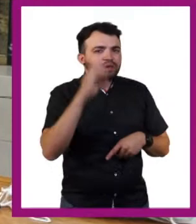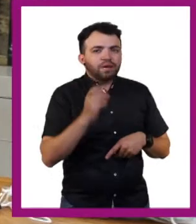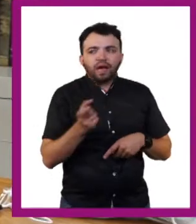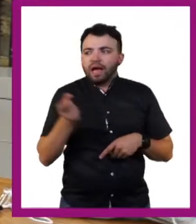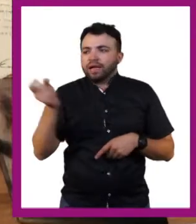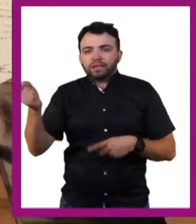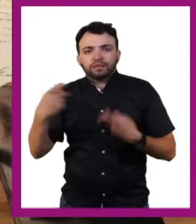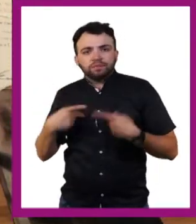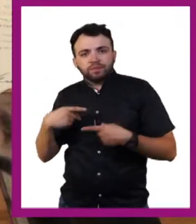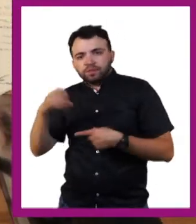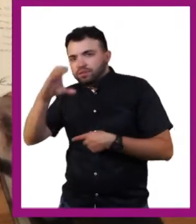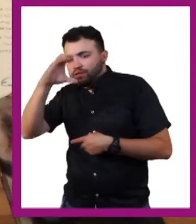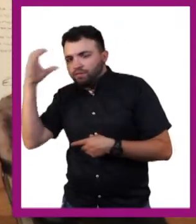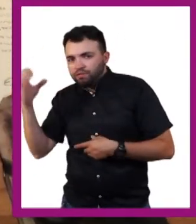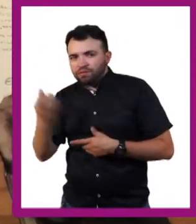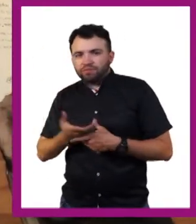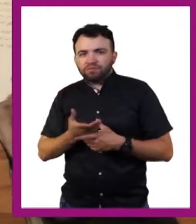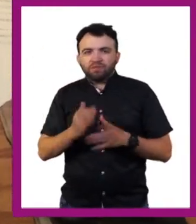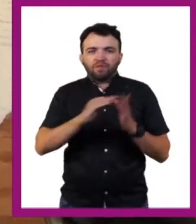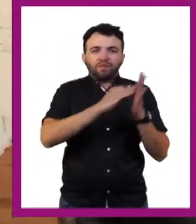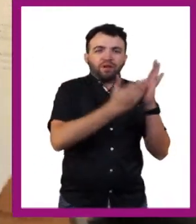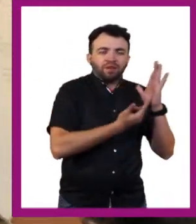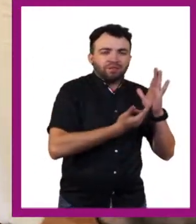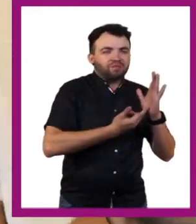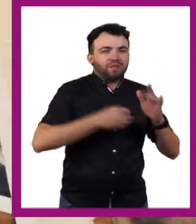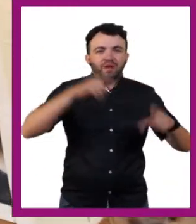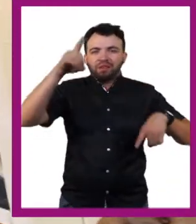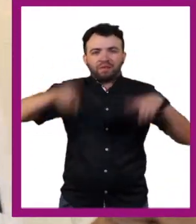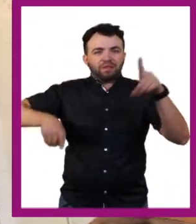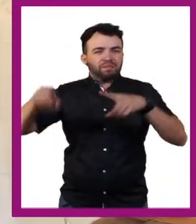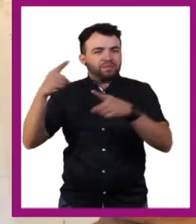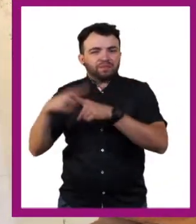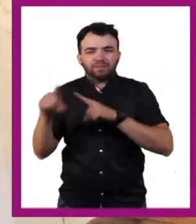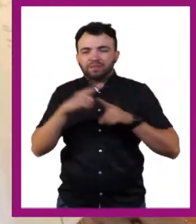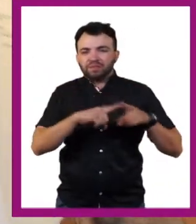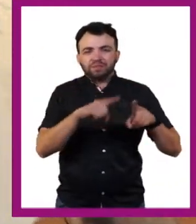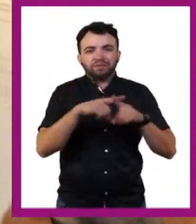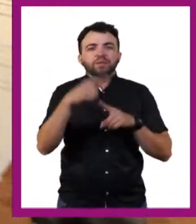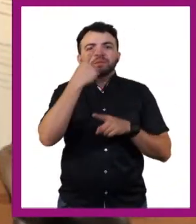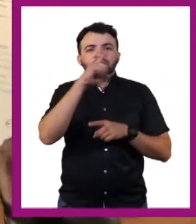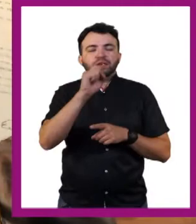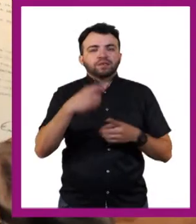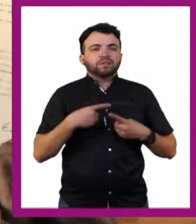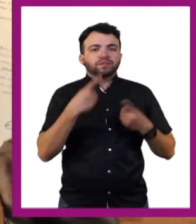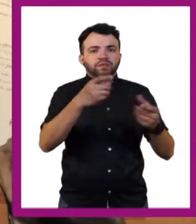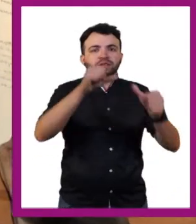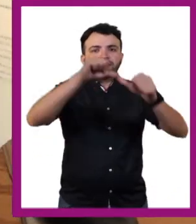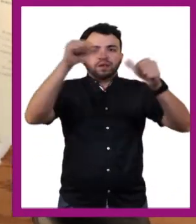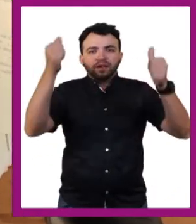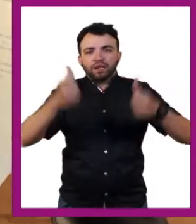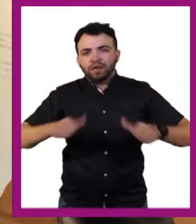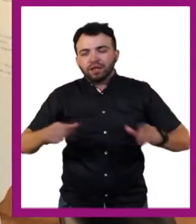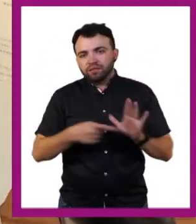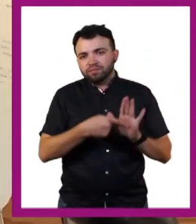factura, depende de muchas cosas para poder ser considerada arte o para ser considerada documento.